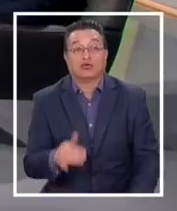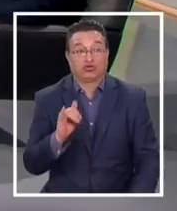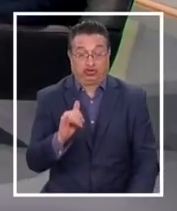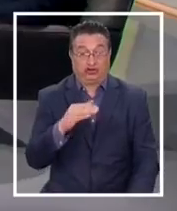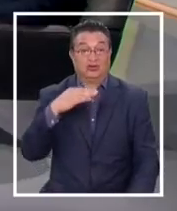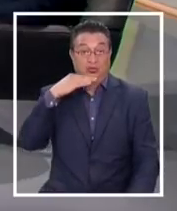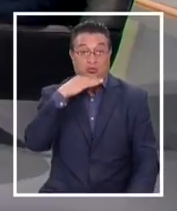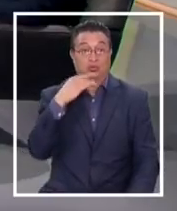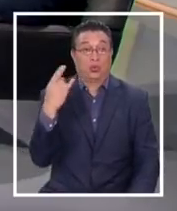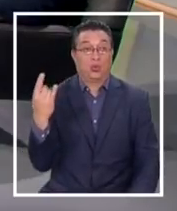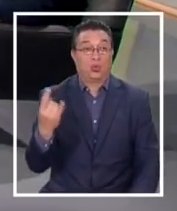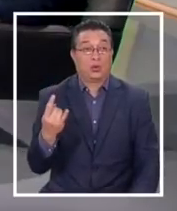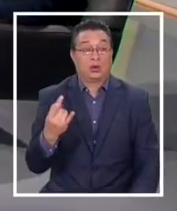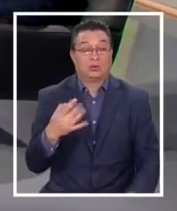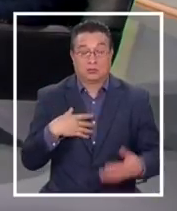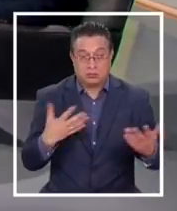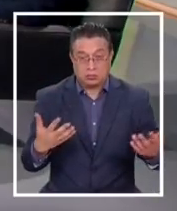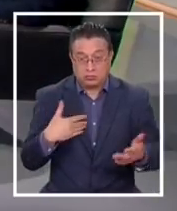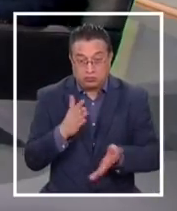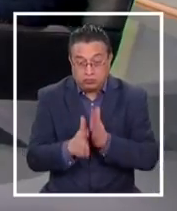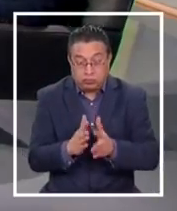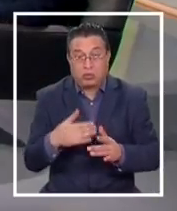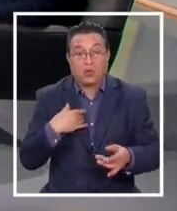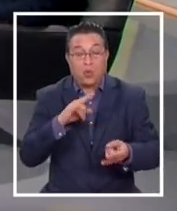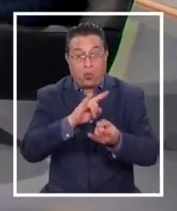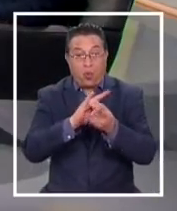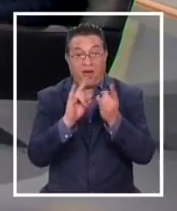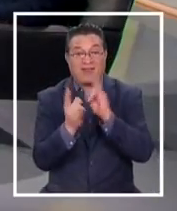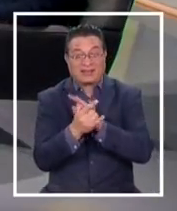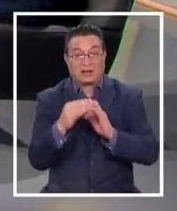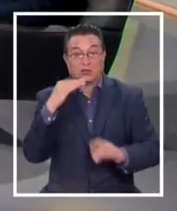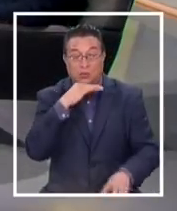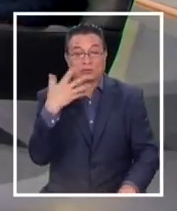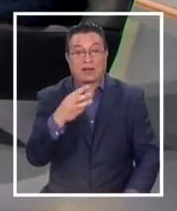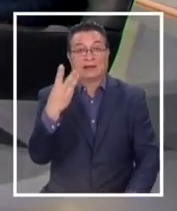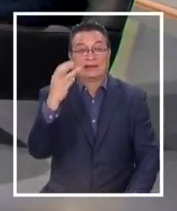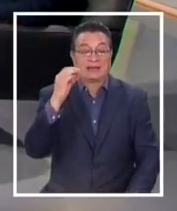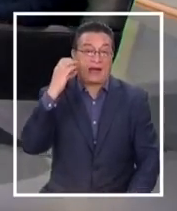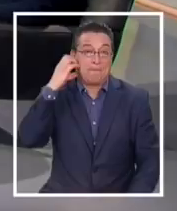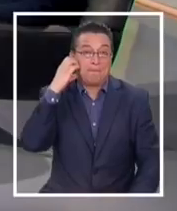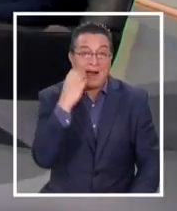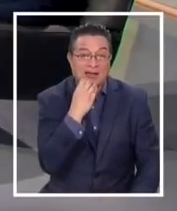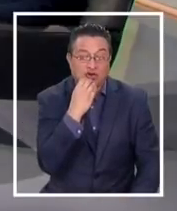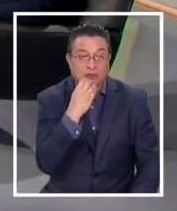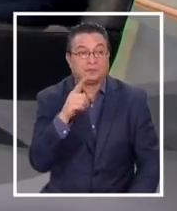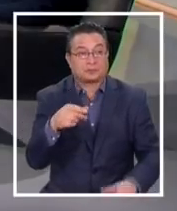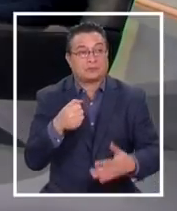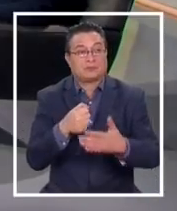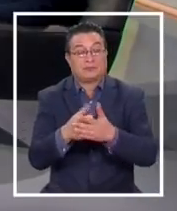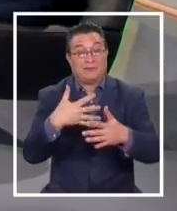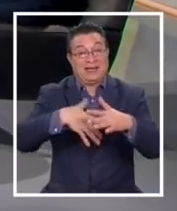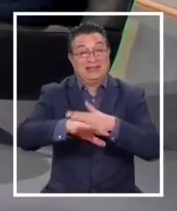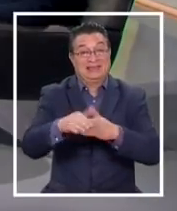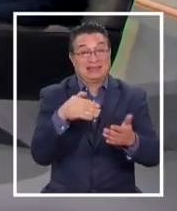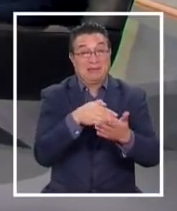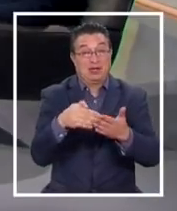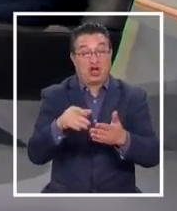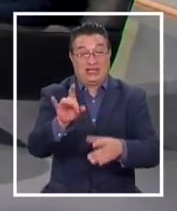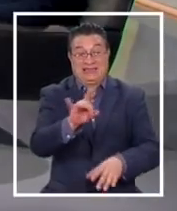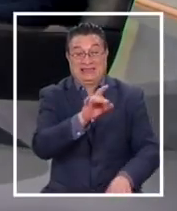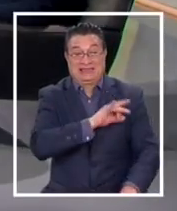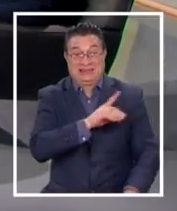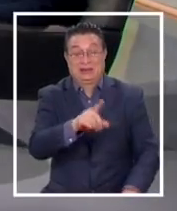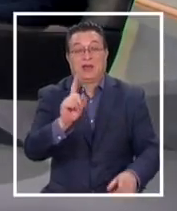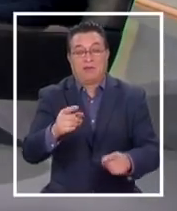urgente. Yo espero que podamos tener renta universal de emergencia el 30 de mayo, que 15 millones de chilenos estén